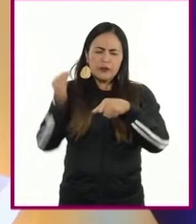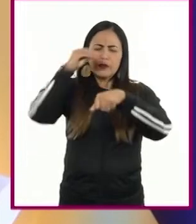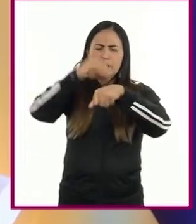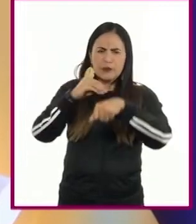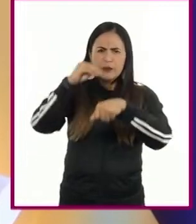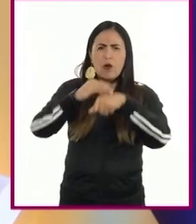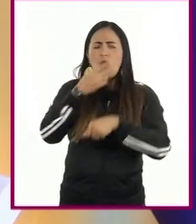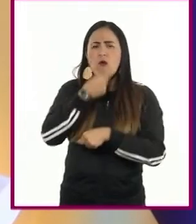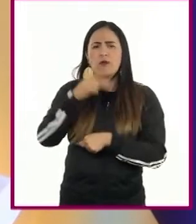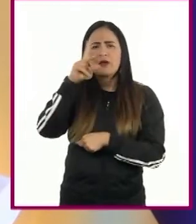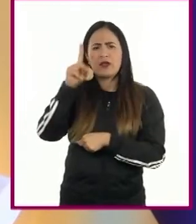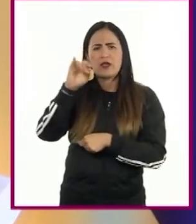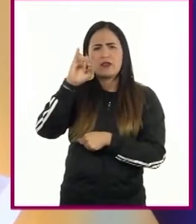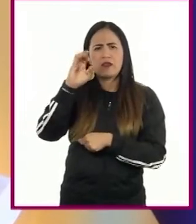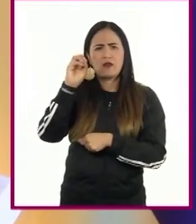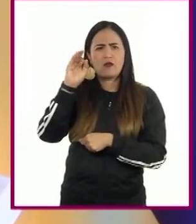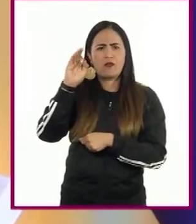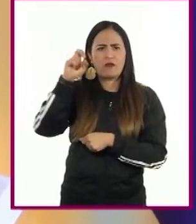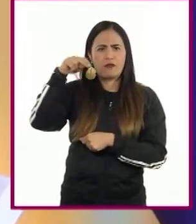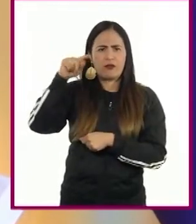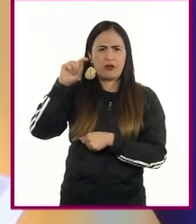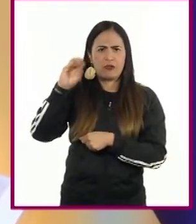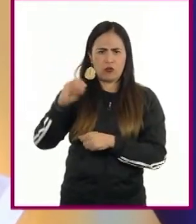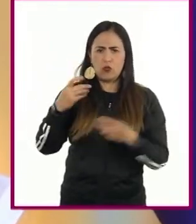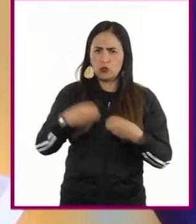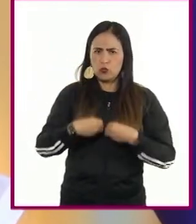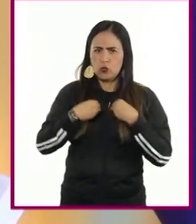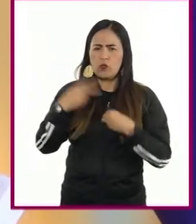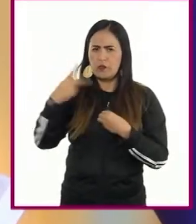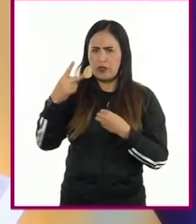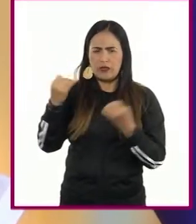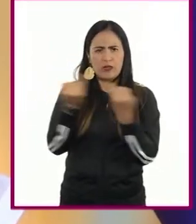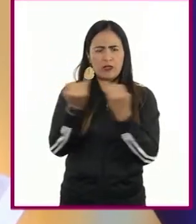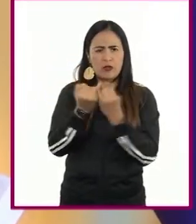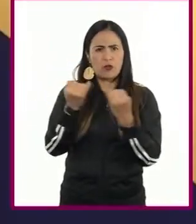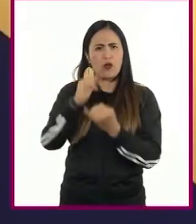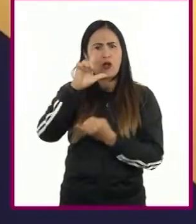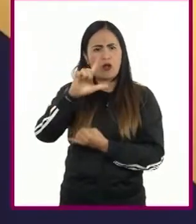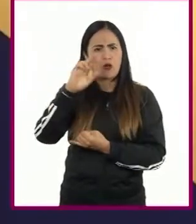de Diofanto y de la vida y las aportaciones de Luca Pacioli.